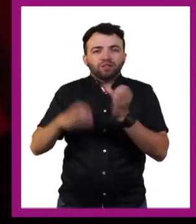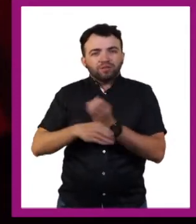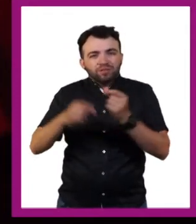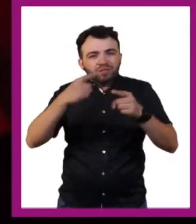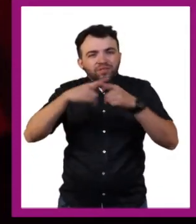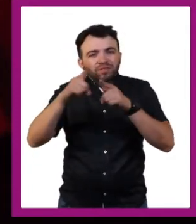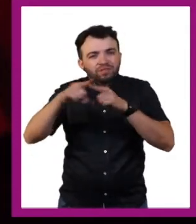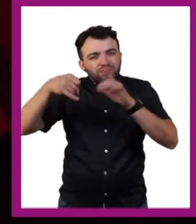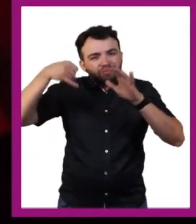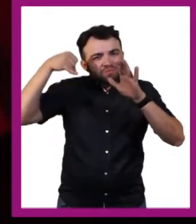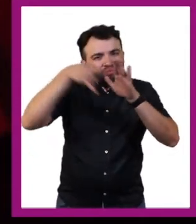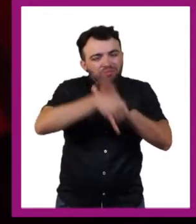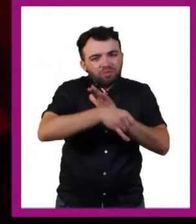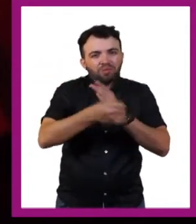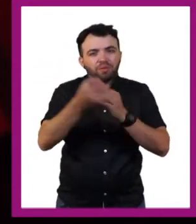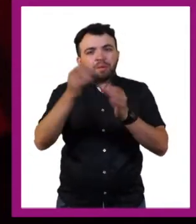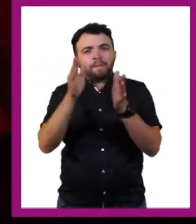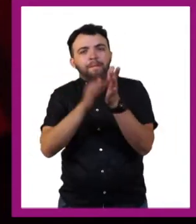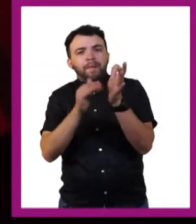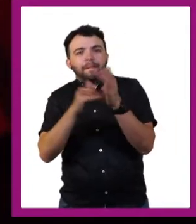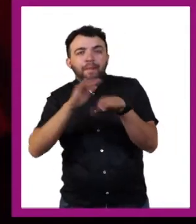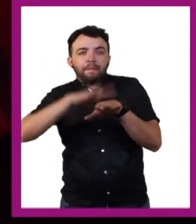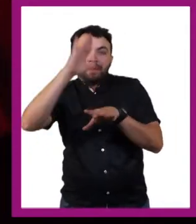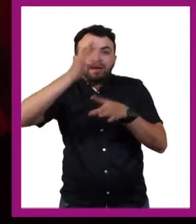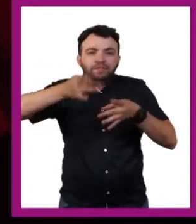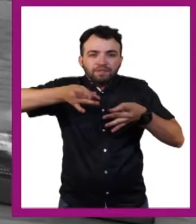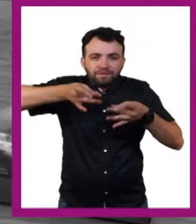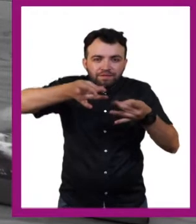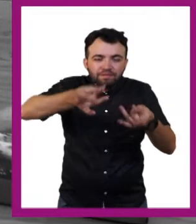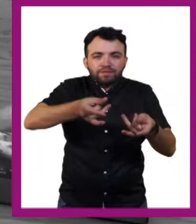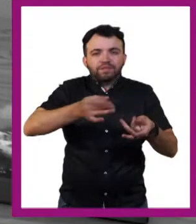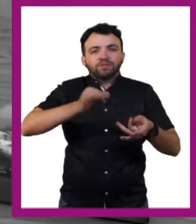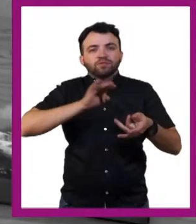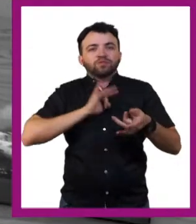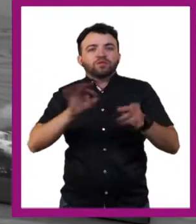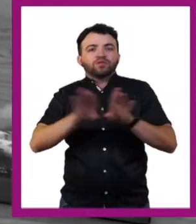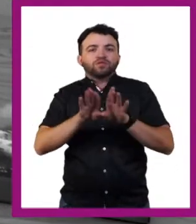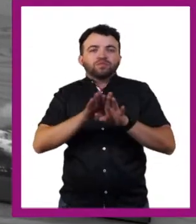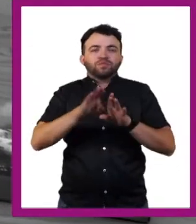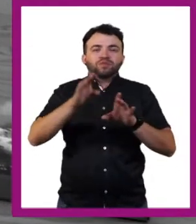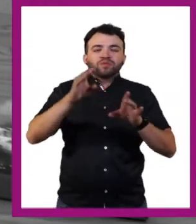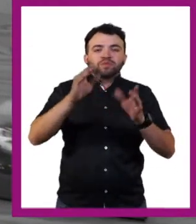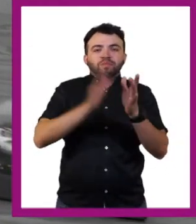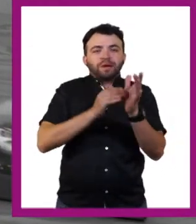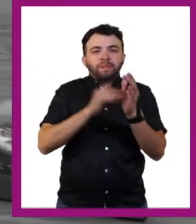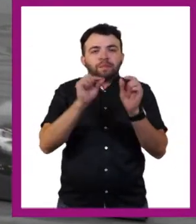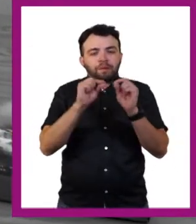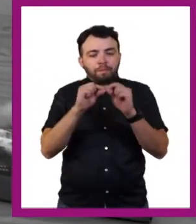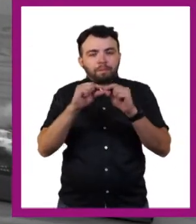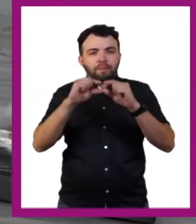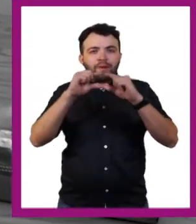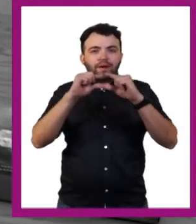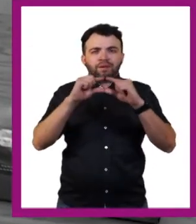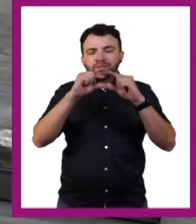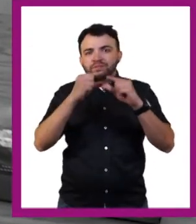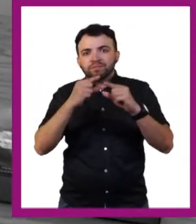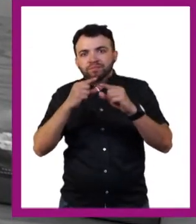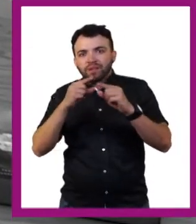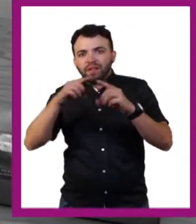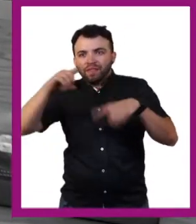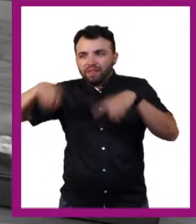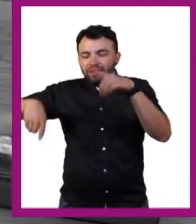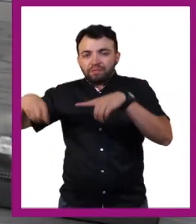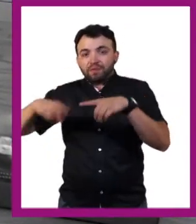más finos, de que puedes trabajar con grados el papel y te da más contraste. Entonces, todo eso es increíble, ¿no?